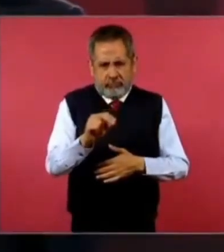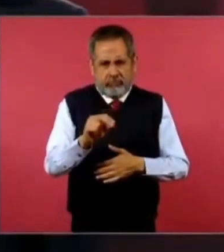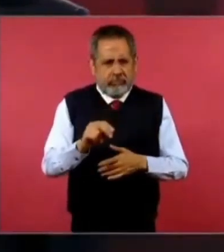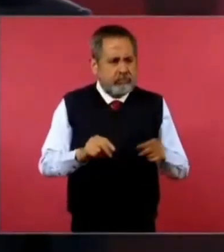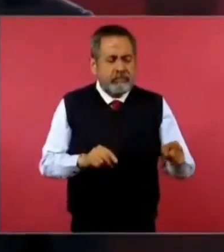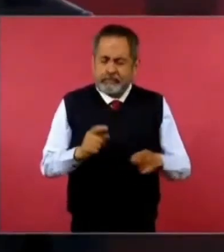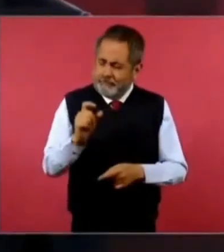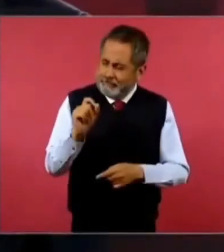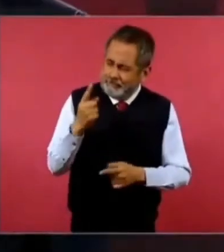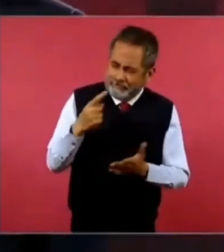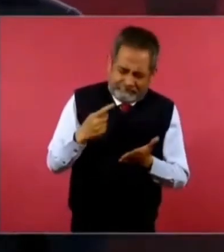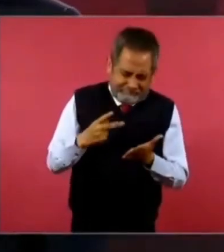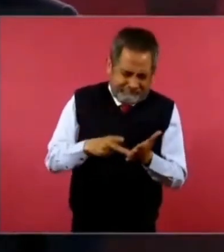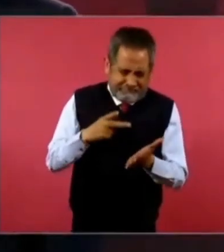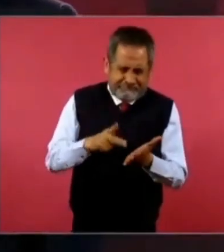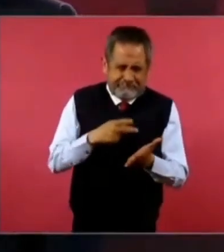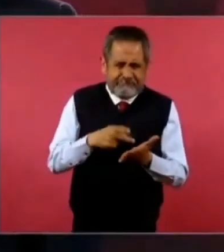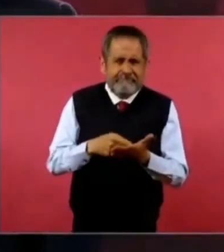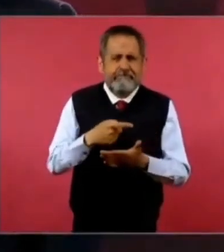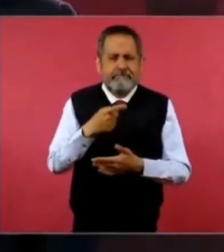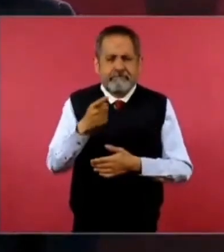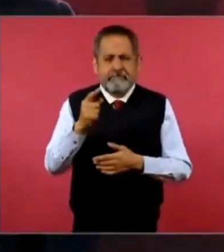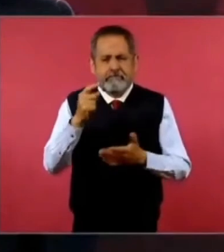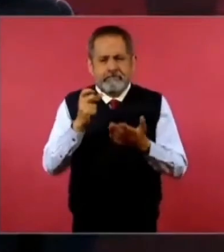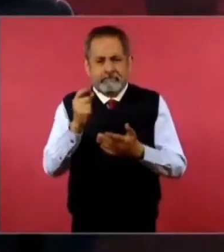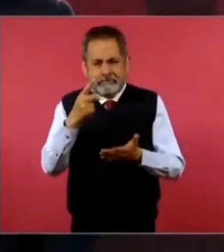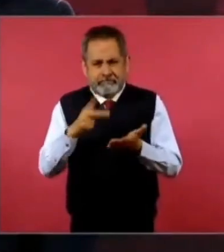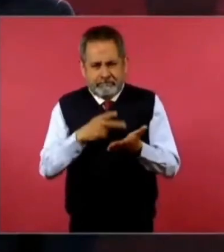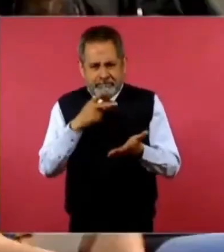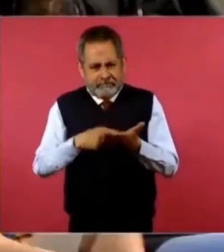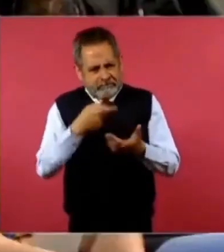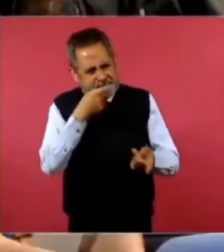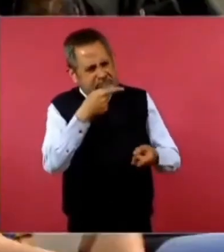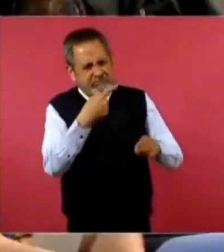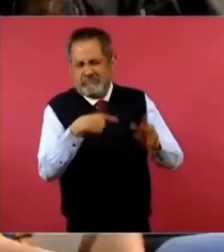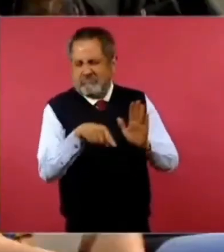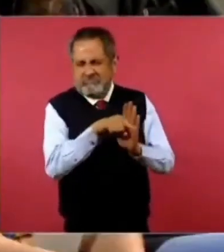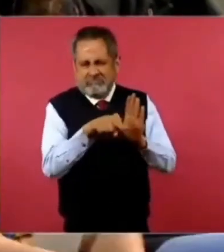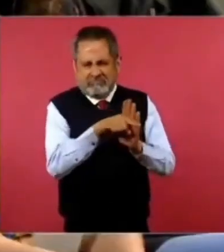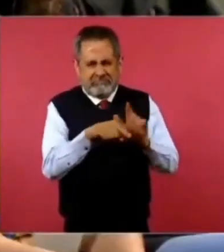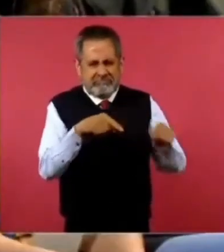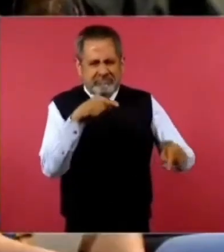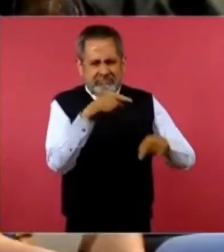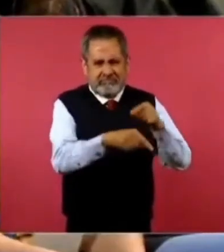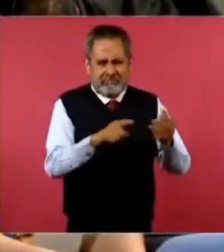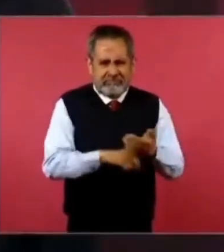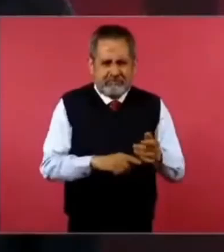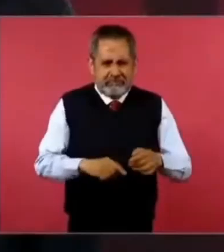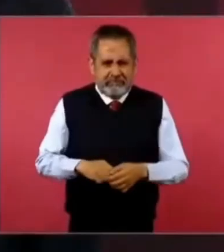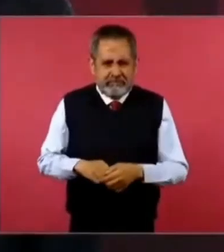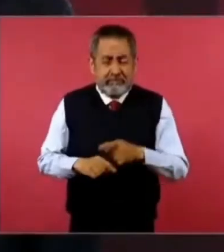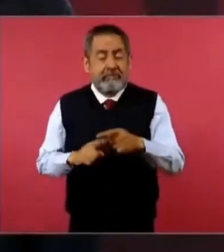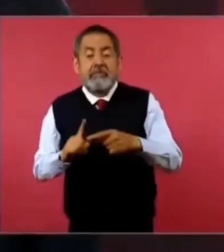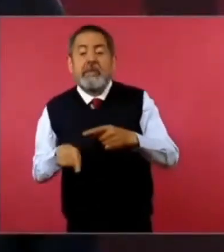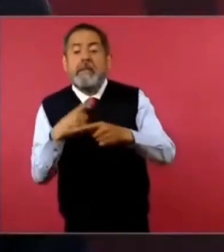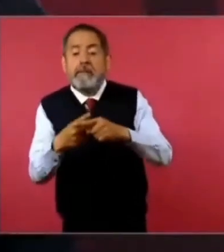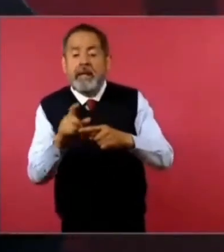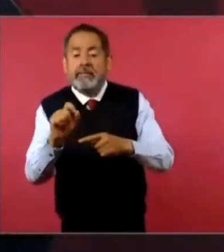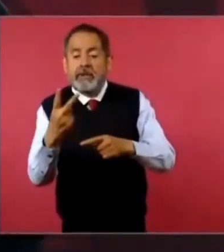21 veces lleva que lo ha denostado al Centro Pro. Pues agrega la que viene ahorita. Sí, sí.